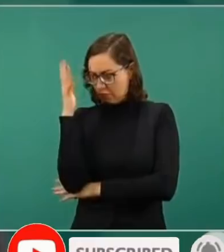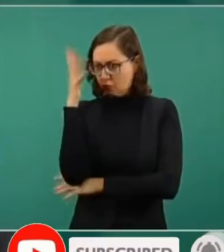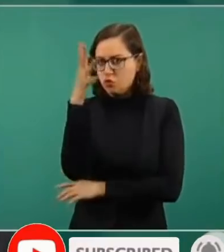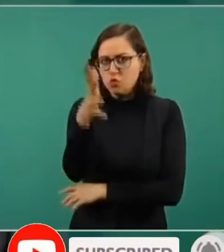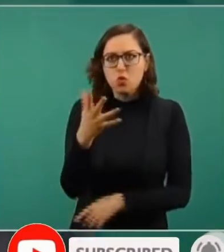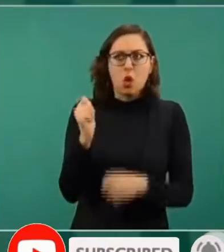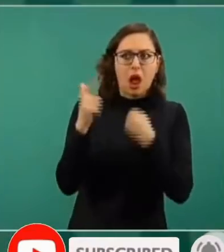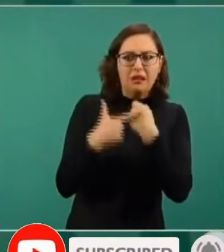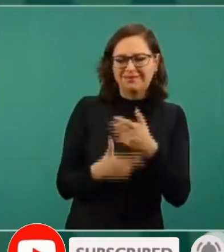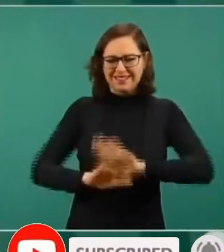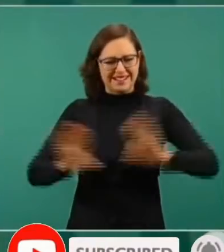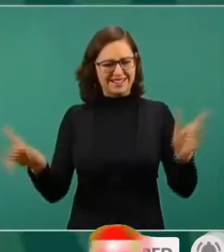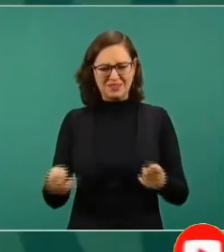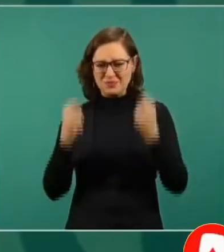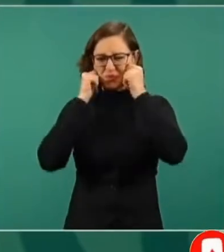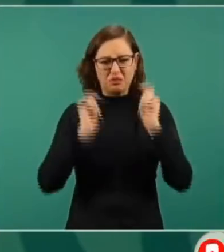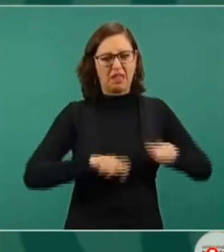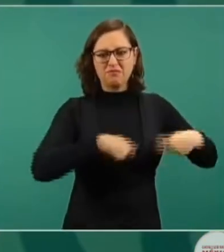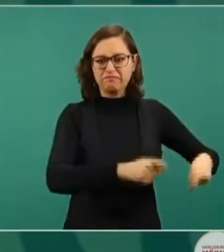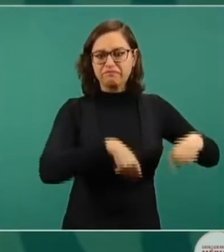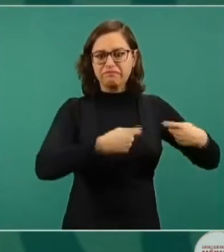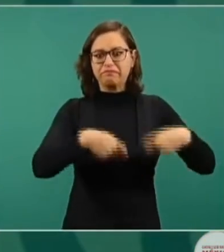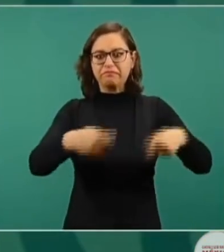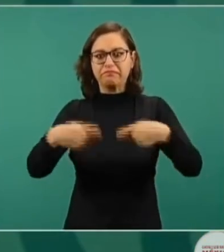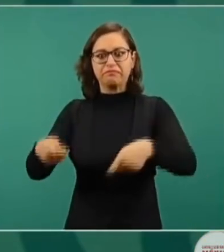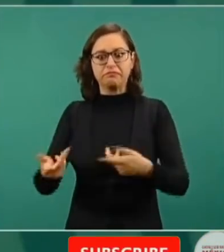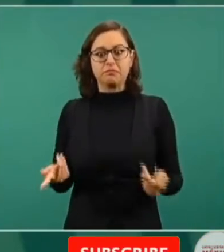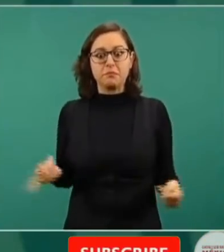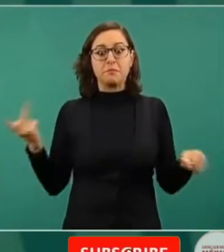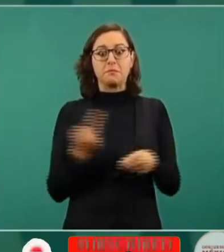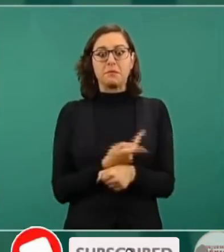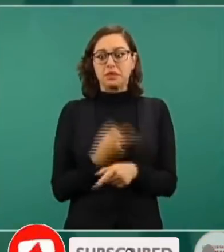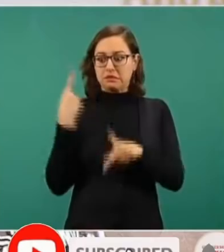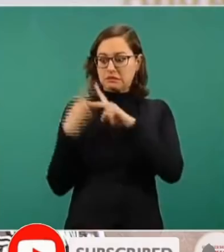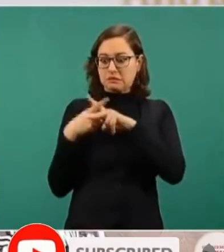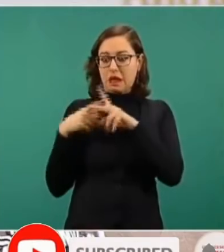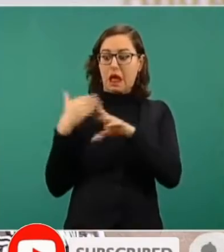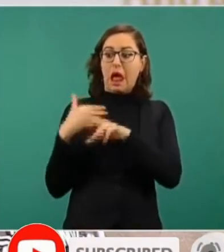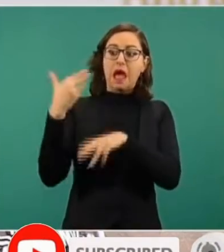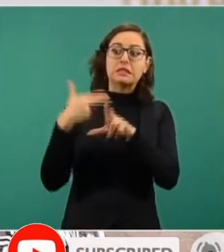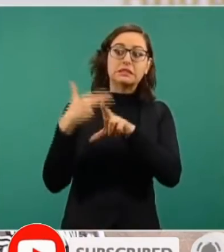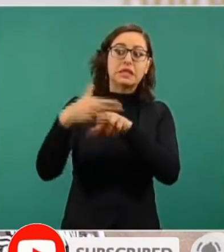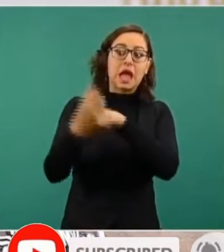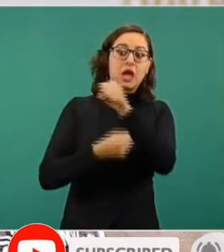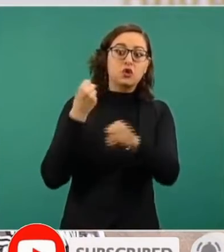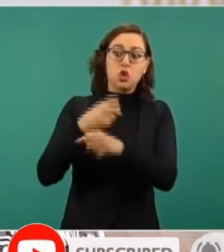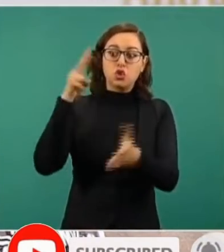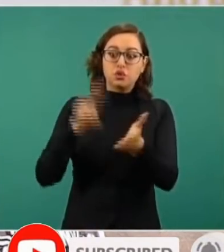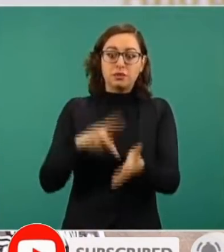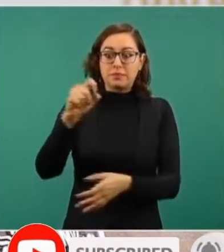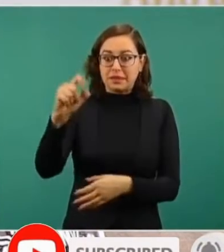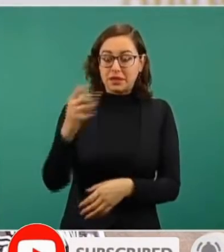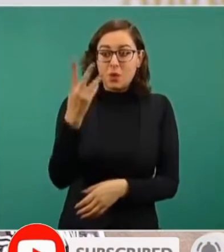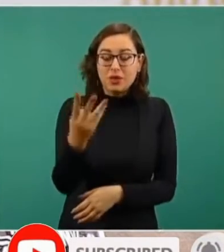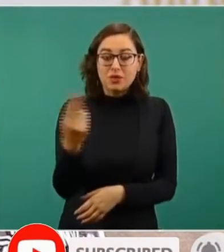una sobreoferta del triple de la demanda eléctrica pronosticada, digamos, para 2024. Un